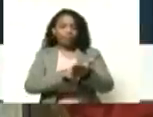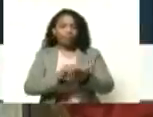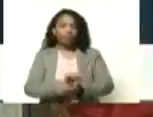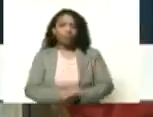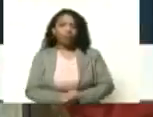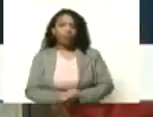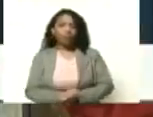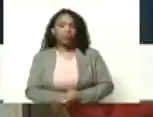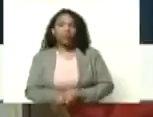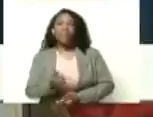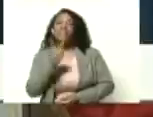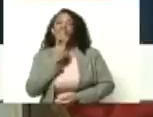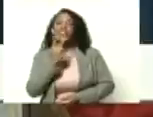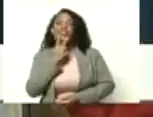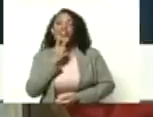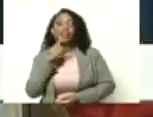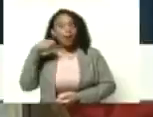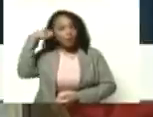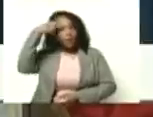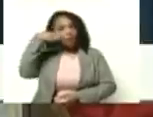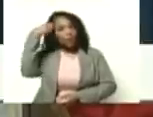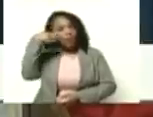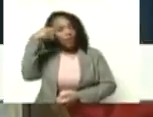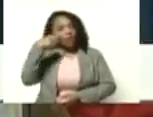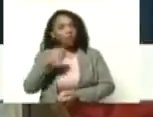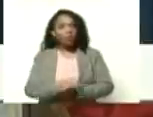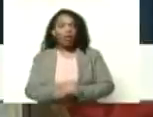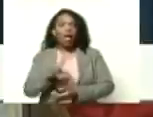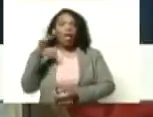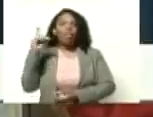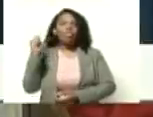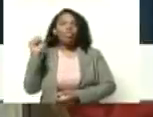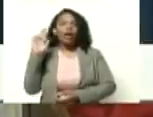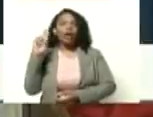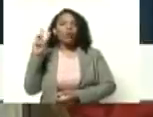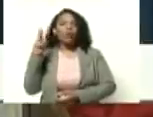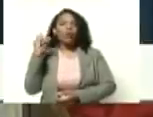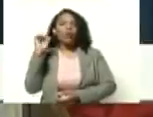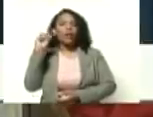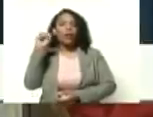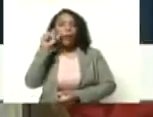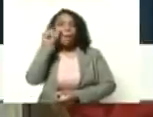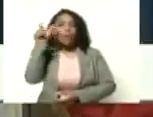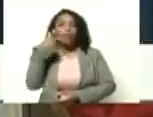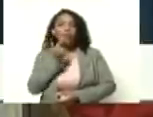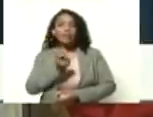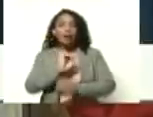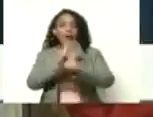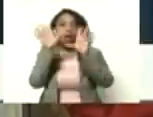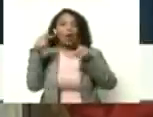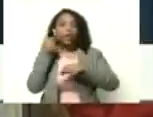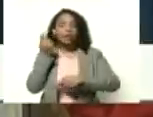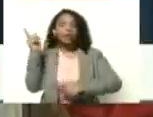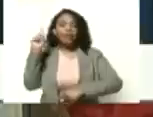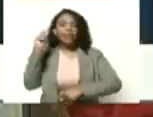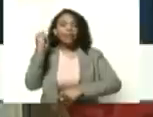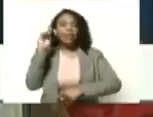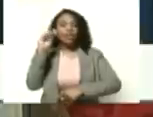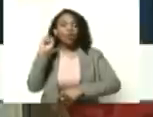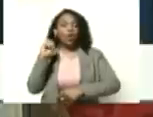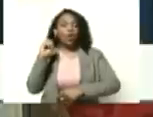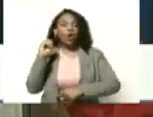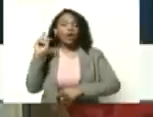verbalmente y audiovisualmente darwin zambrano quien revela que tito gloria y zaida